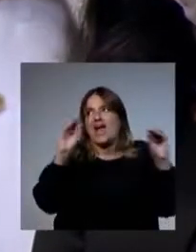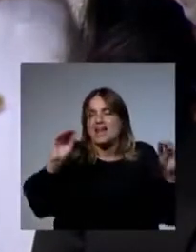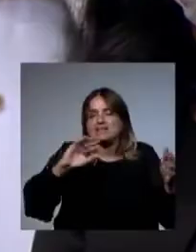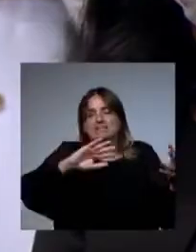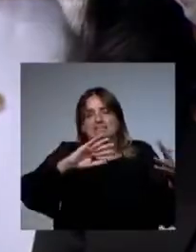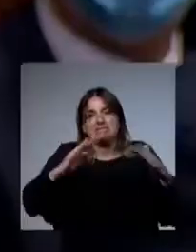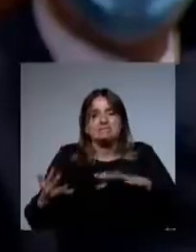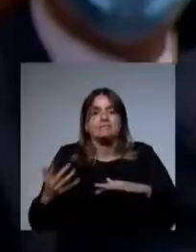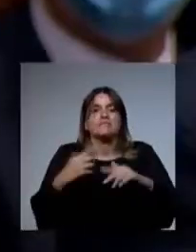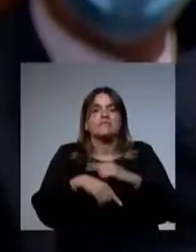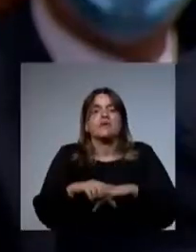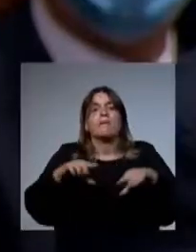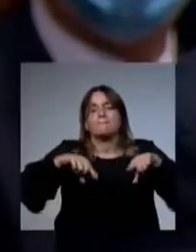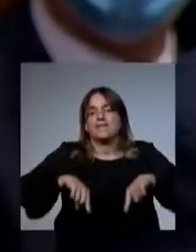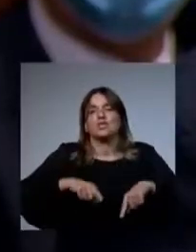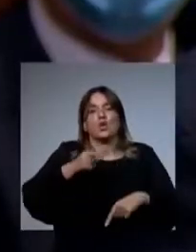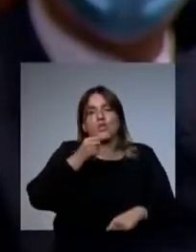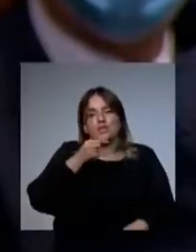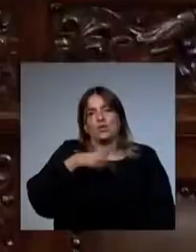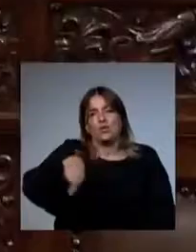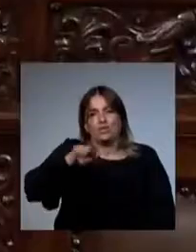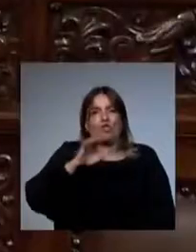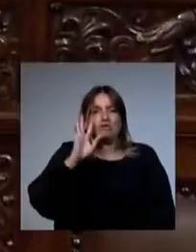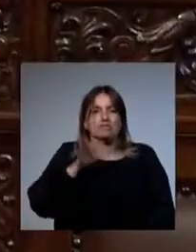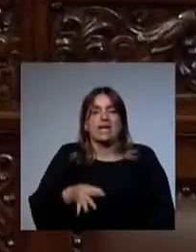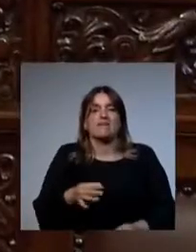El Ministerio del Interior, es de público conocimiento,